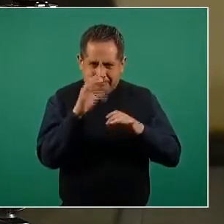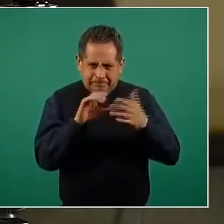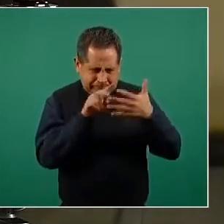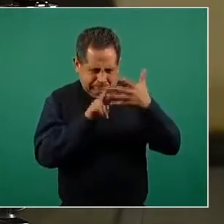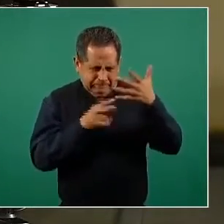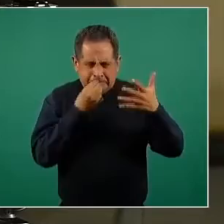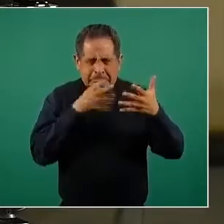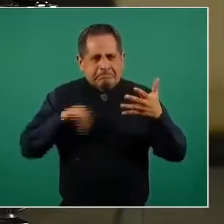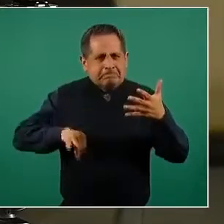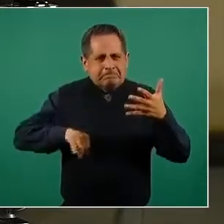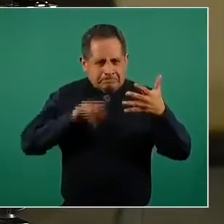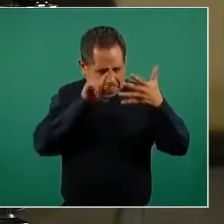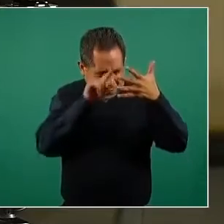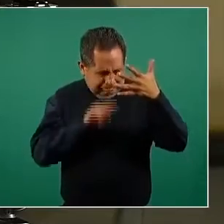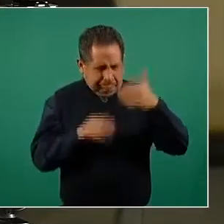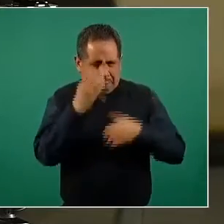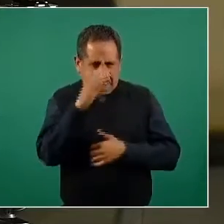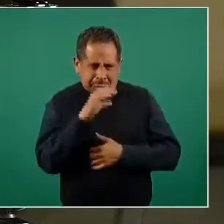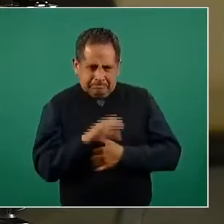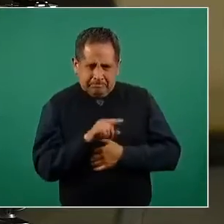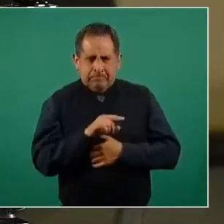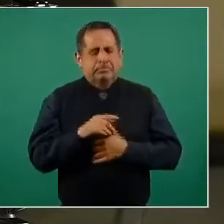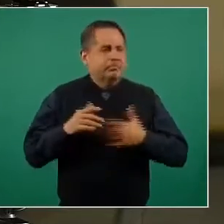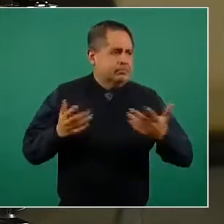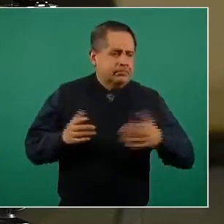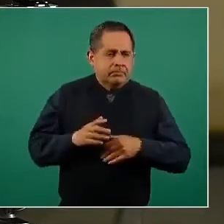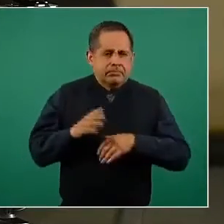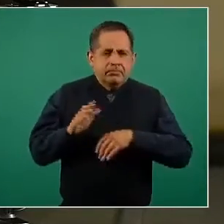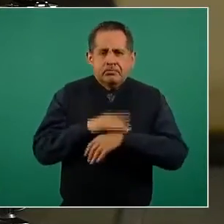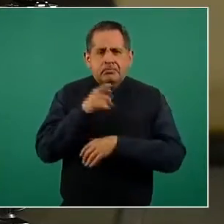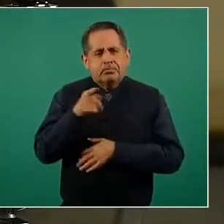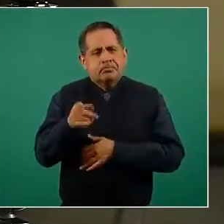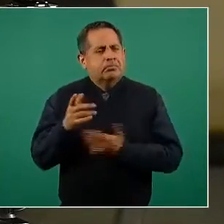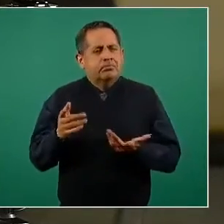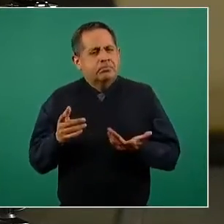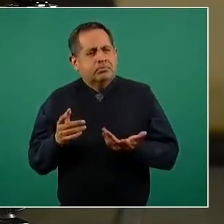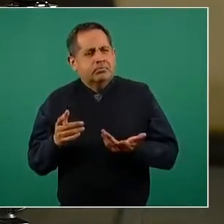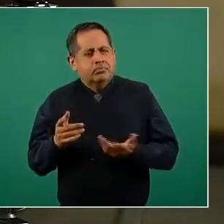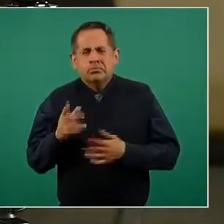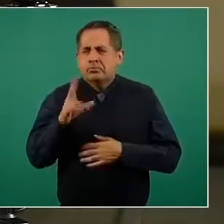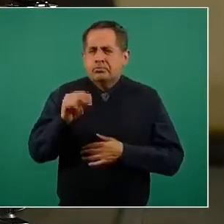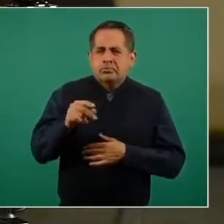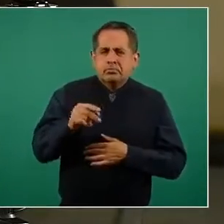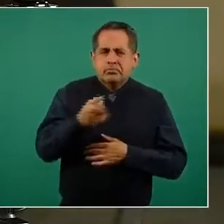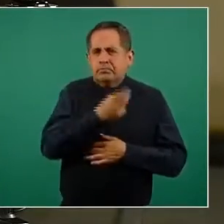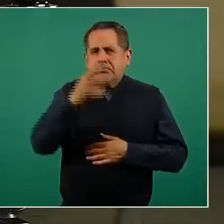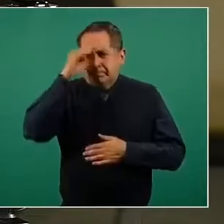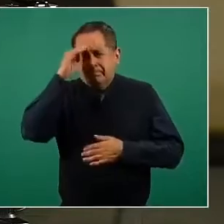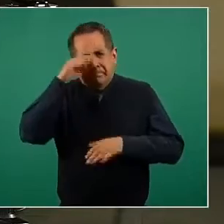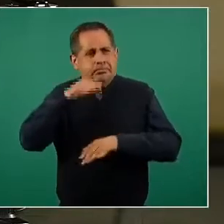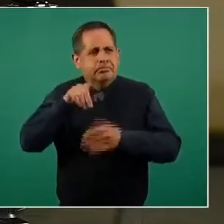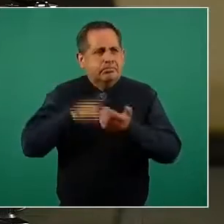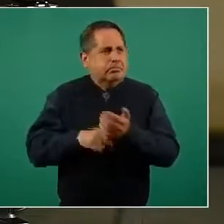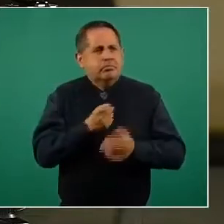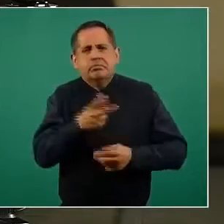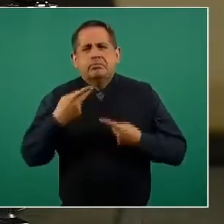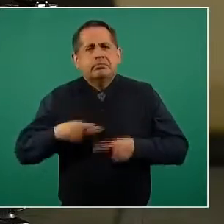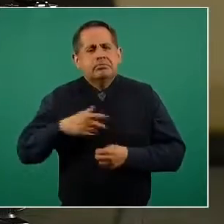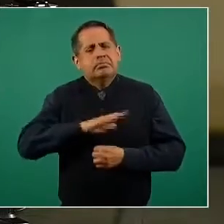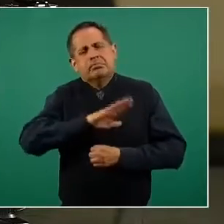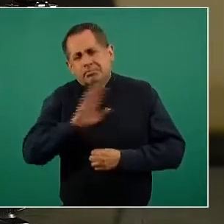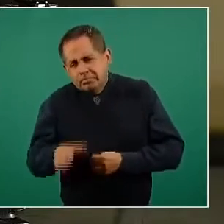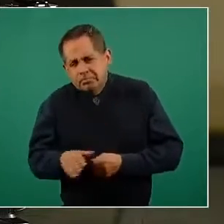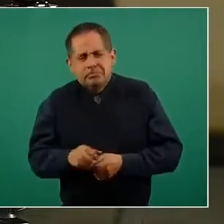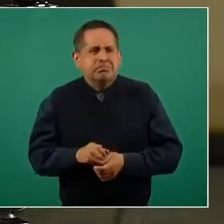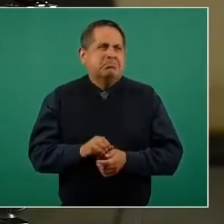leer, pero algunos mencionan que por qué no están considerados los muertos, otros consideran que